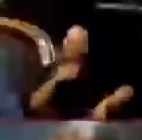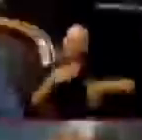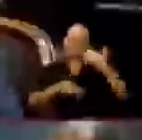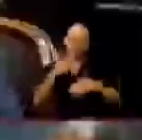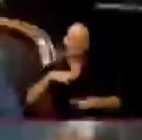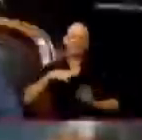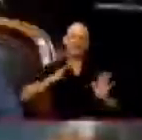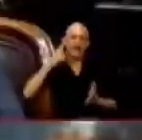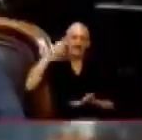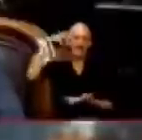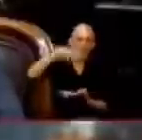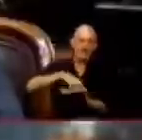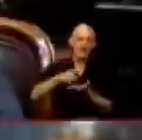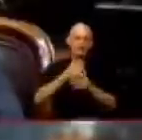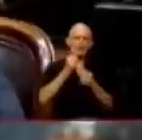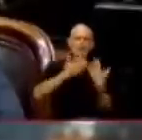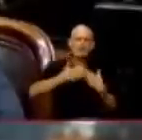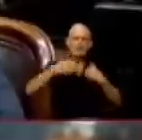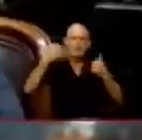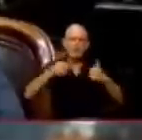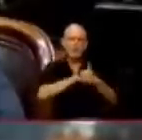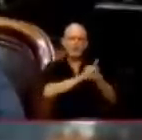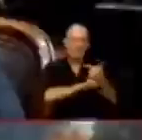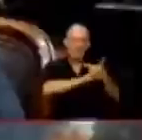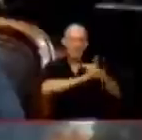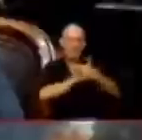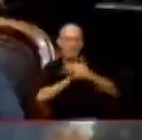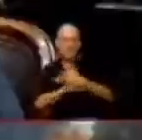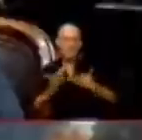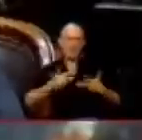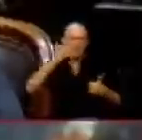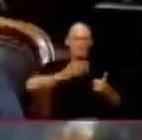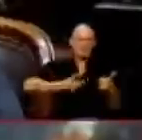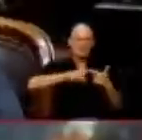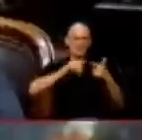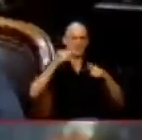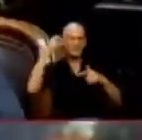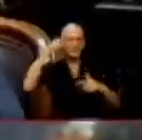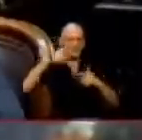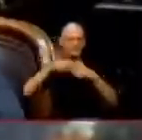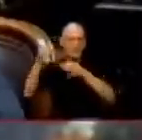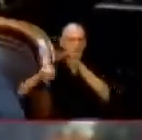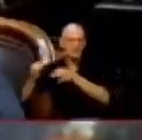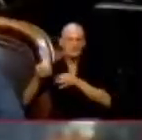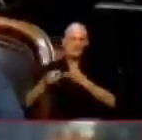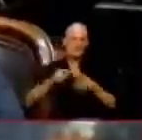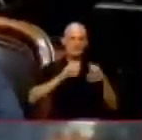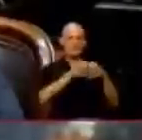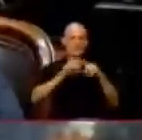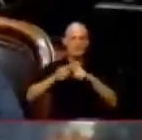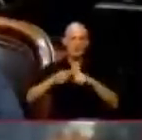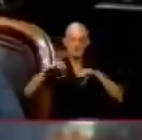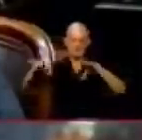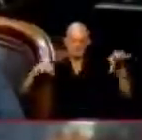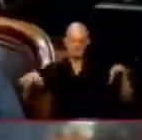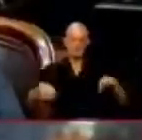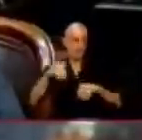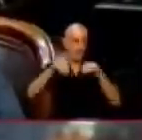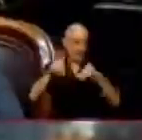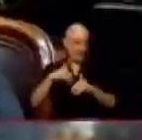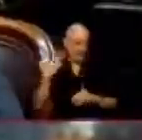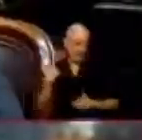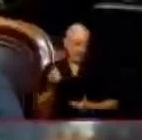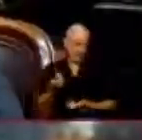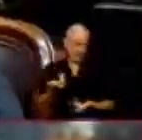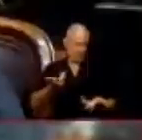Cuando dicen reajuste, más reajuste de lo que le viene a las jubilaciones hoy de Argentina es imposible. Entonces, no